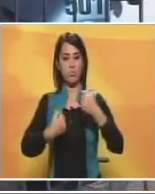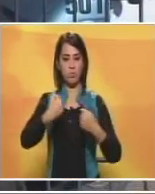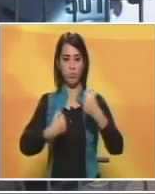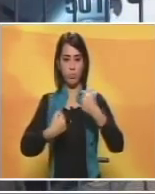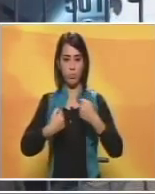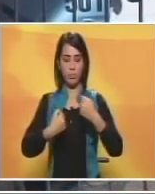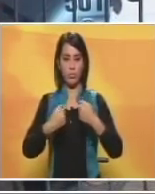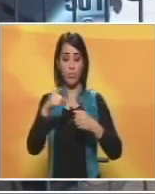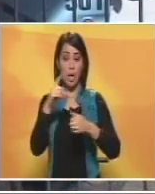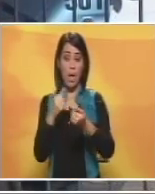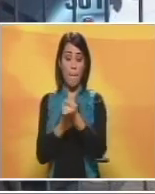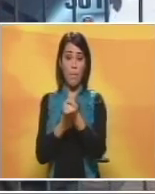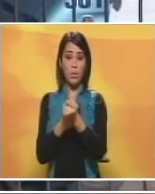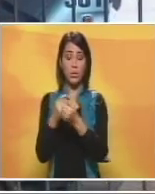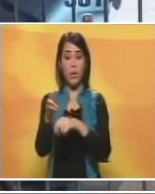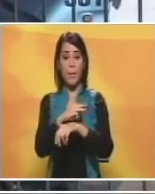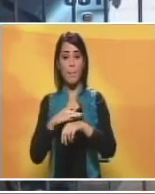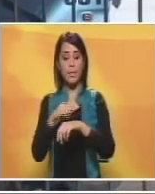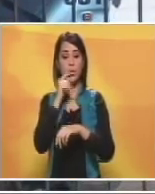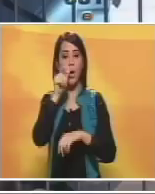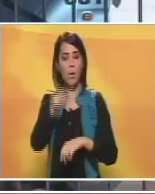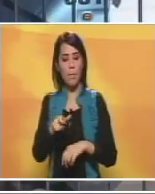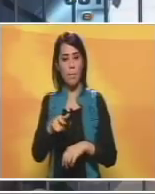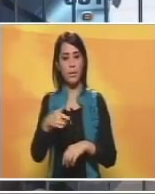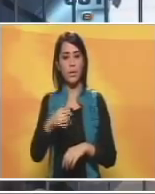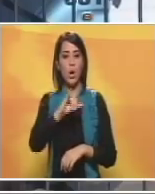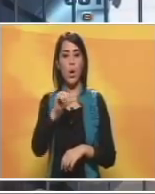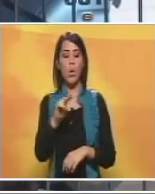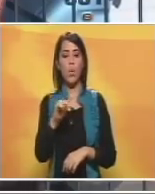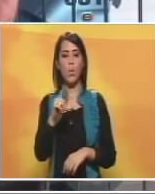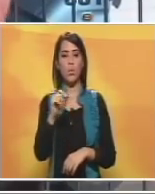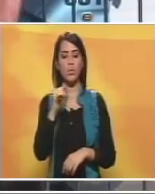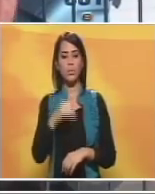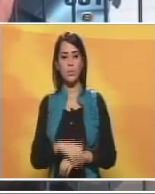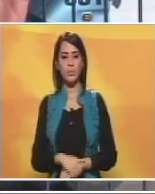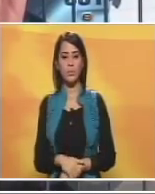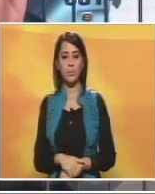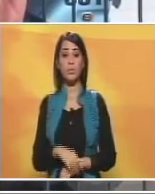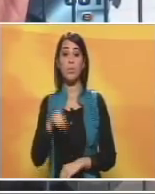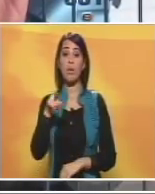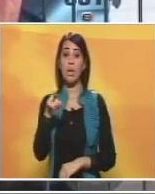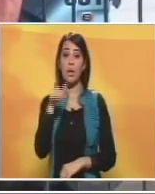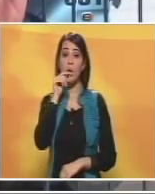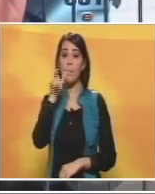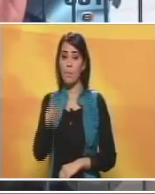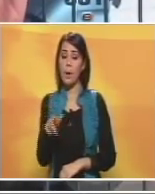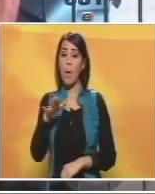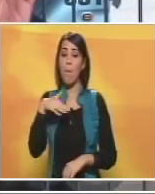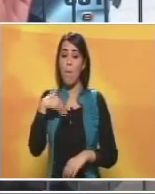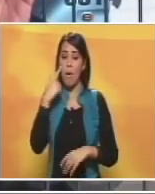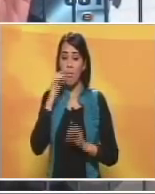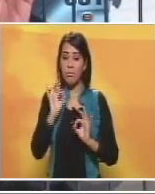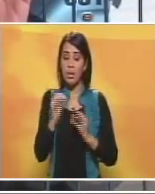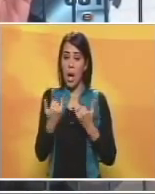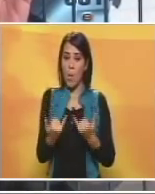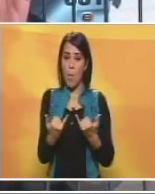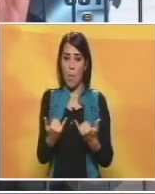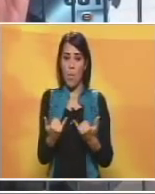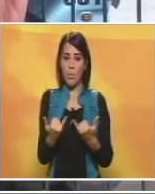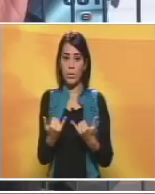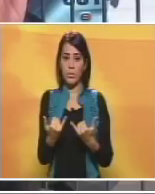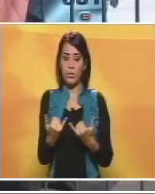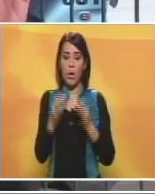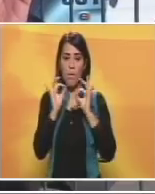mano derecha del exministro de Planificación Federal, Julio De Vido. Él es quien se podría atribuir ya en estos momentos,